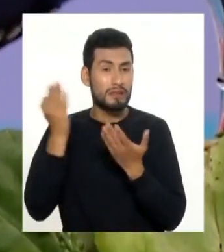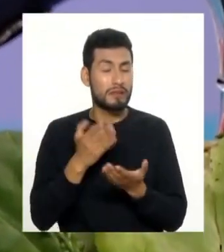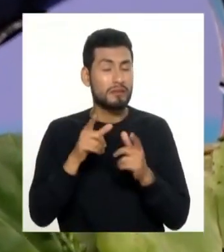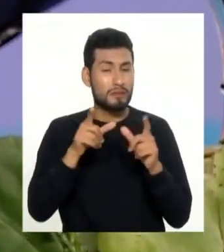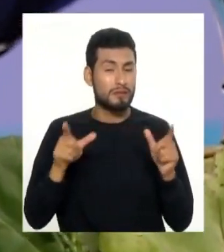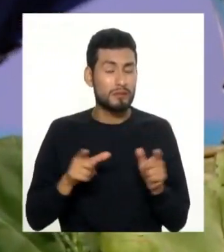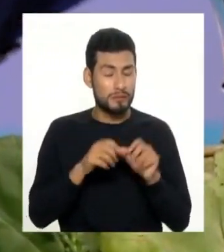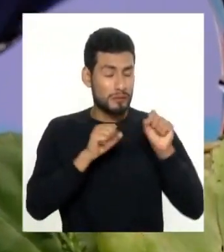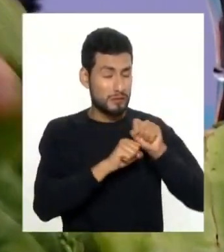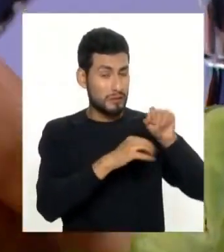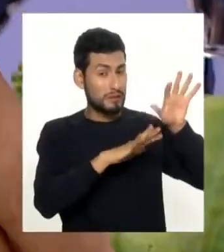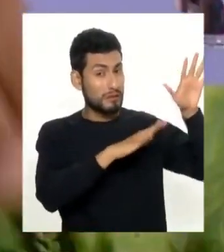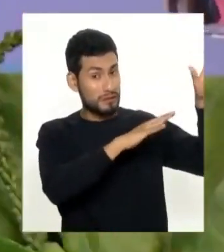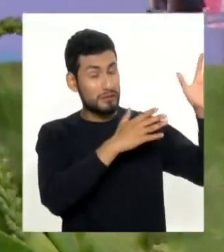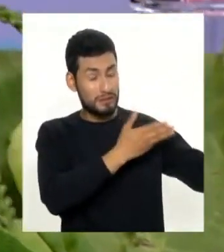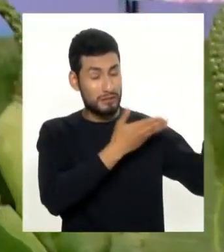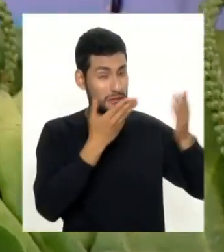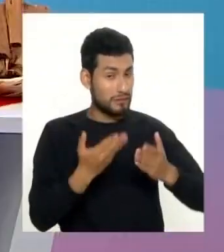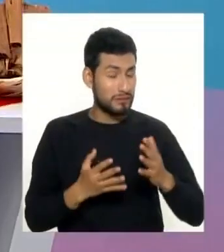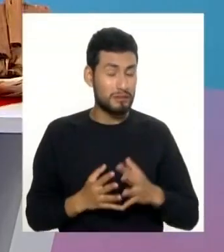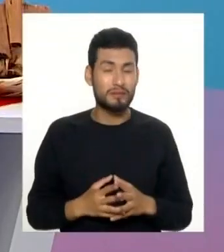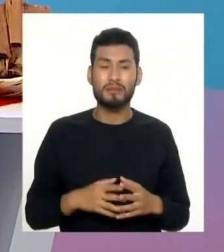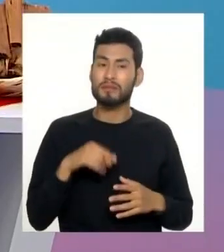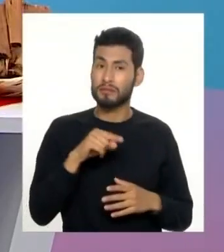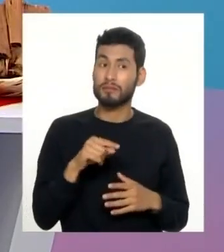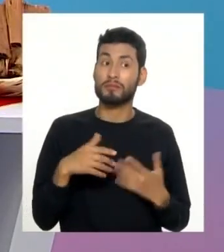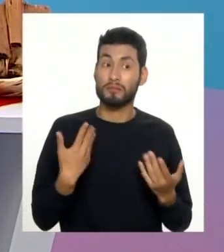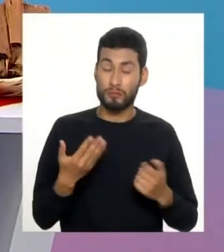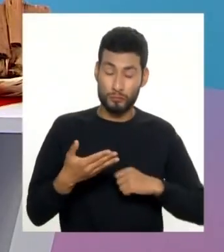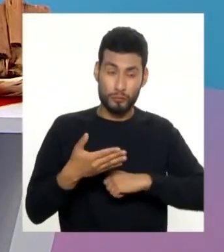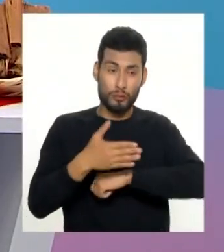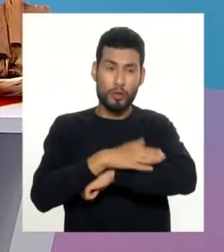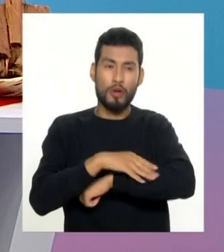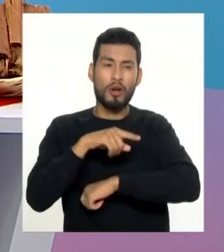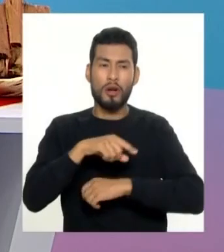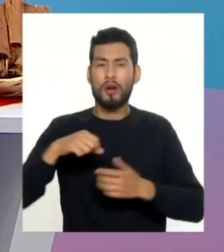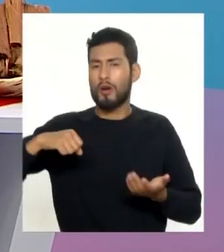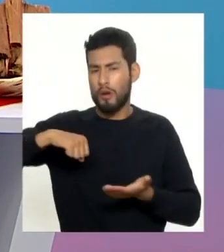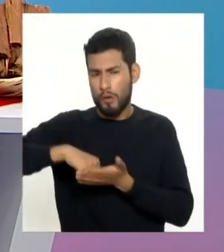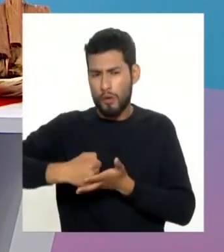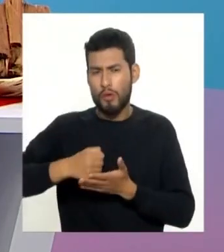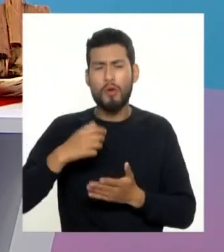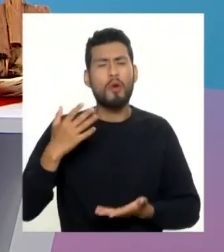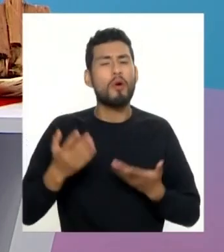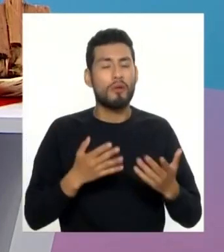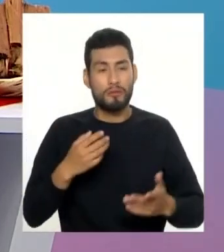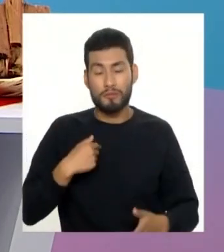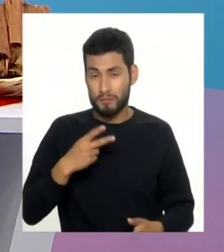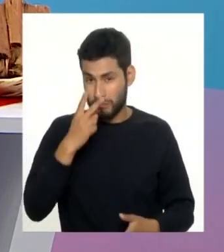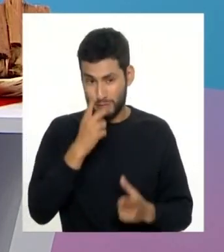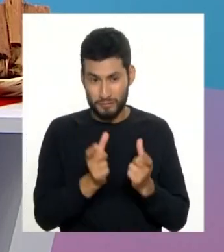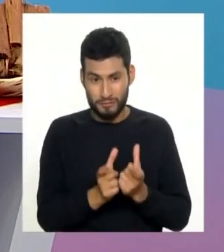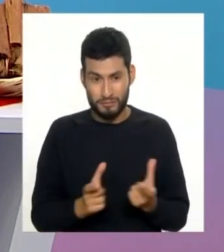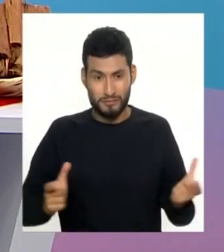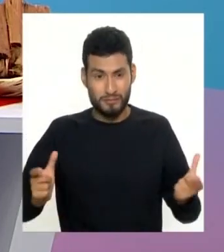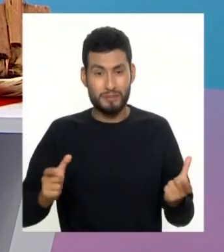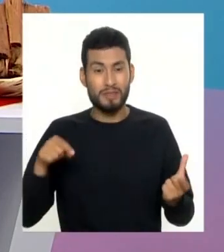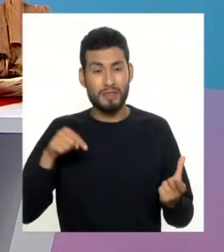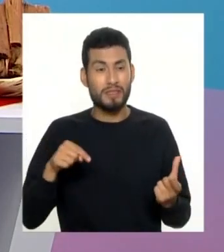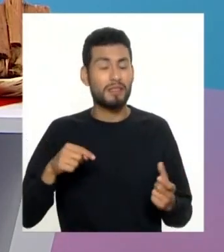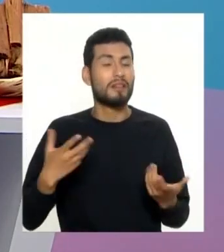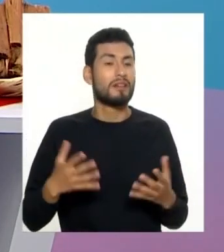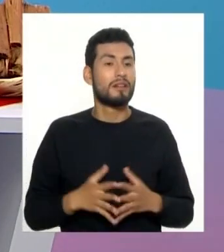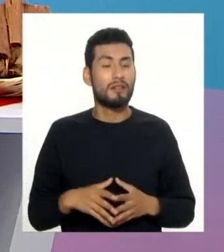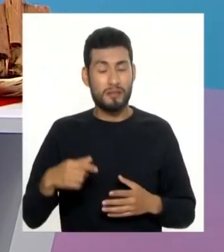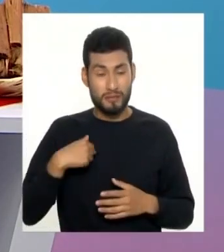zonas altoandinas y que las vamos a aplicar en forma de cataplasma. Para eso tenemos aquí un pequeño morterito y